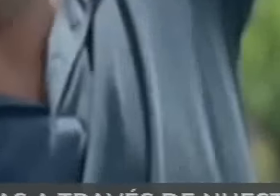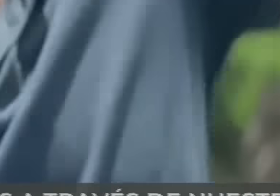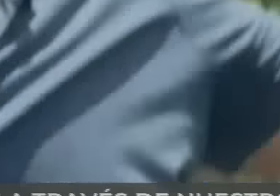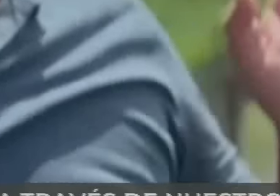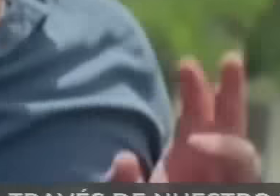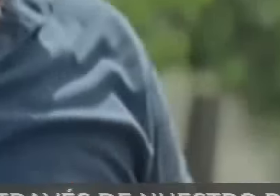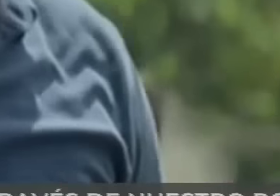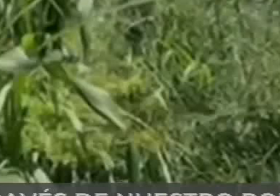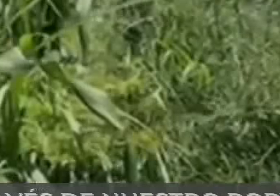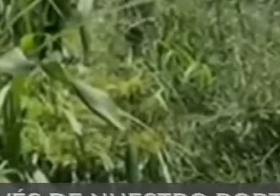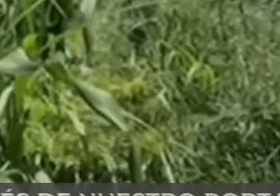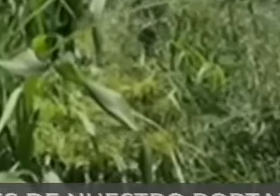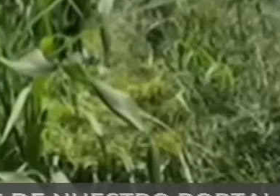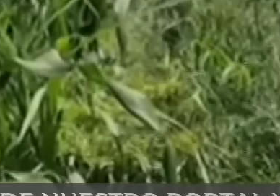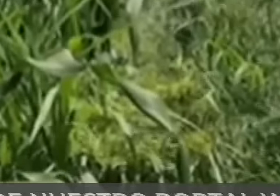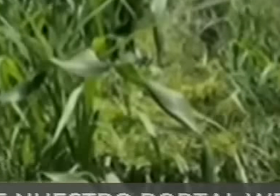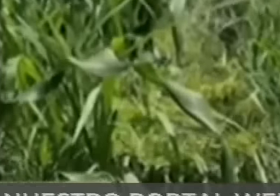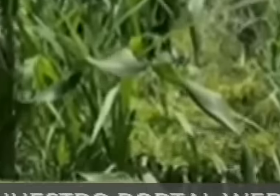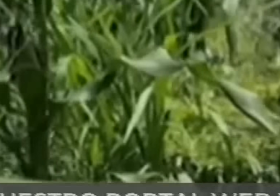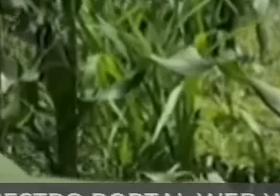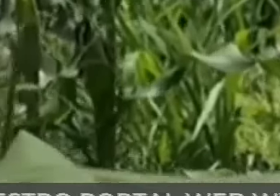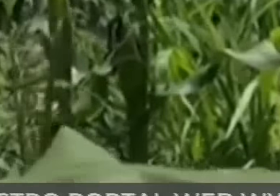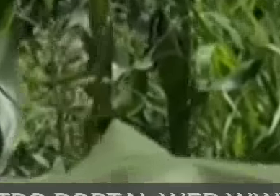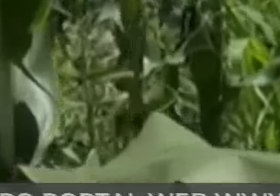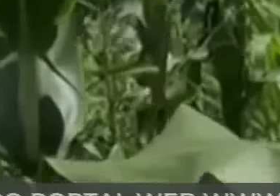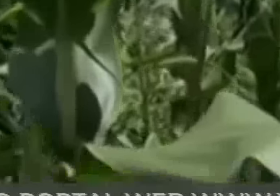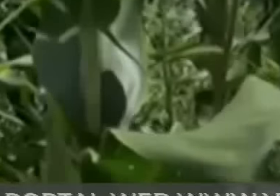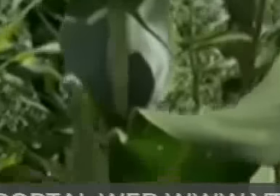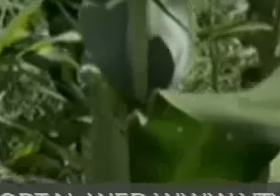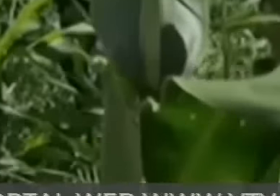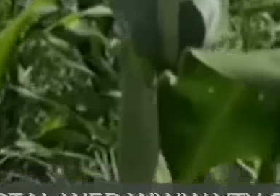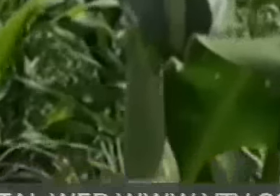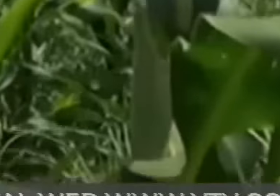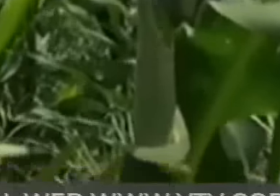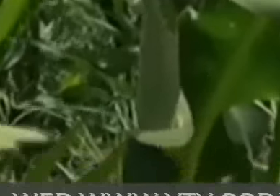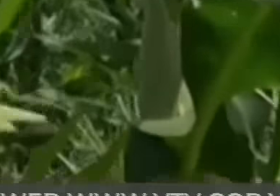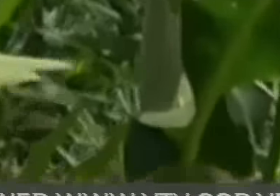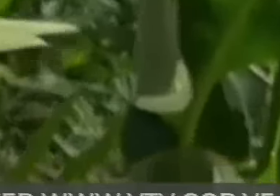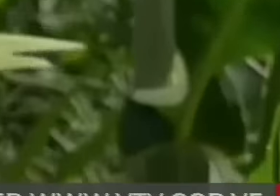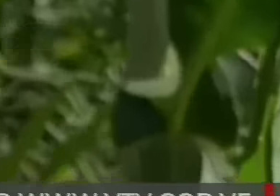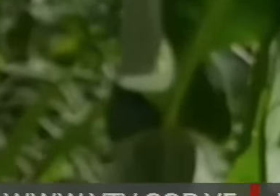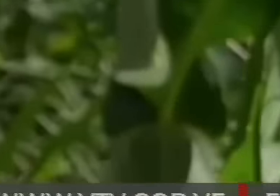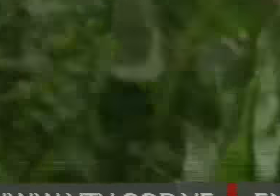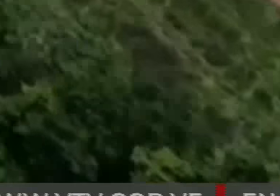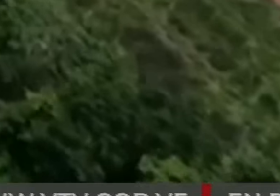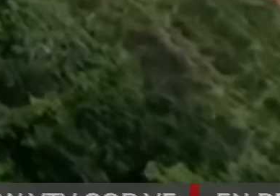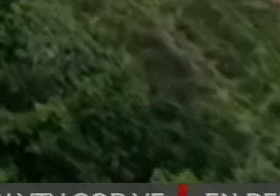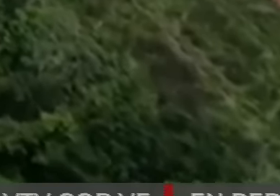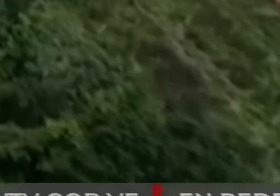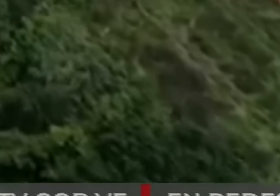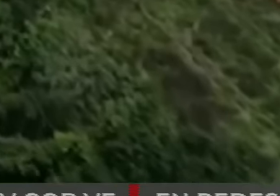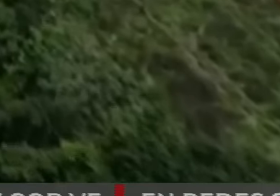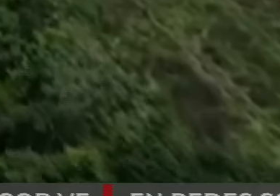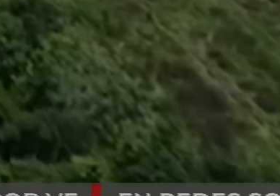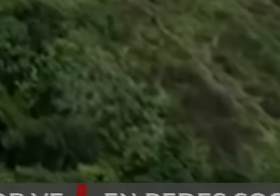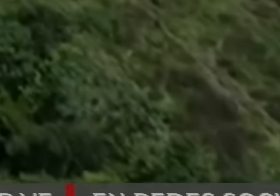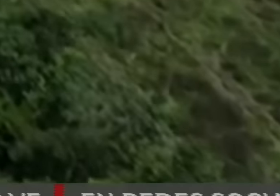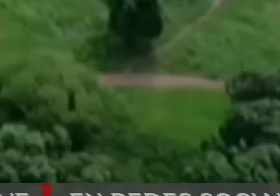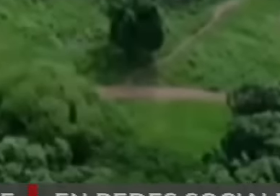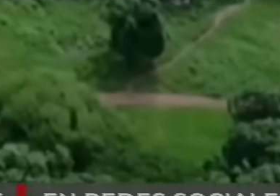más de 3.000 hectáreas de un extraordinario maíz, pero aquí tenemos, no sabemos ni siquiera cuántas hectáreas productivas de